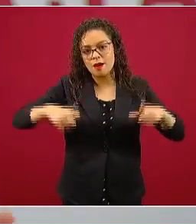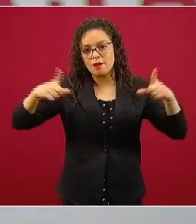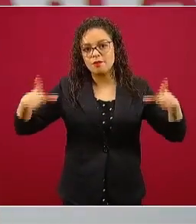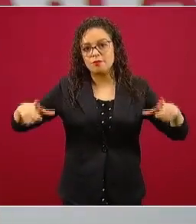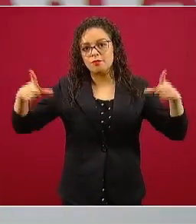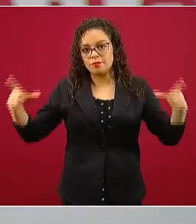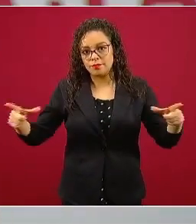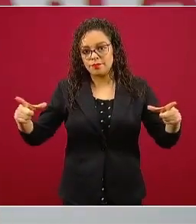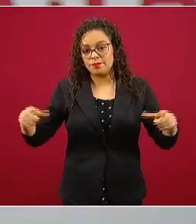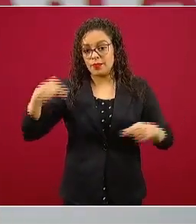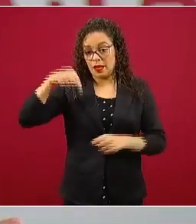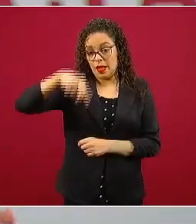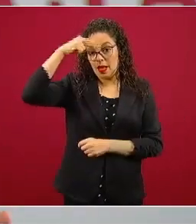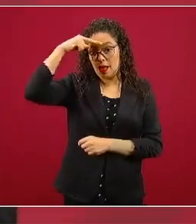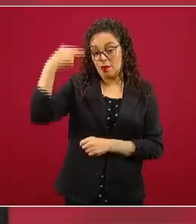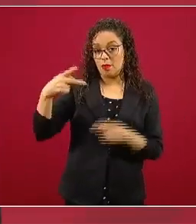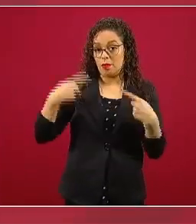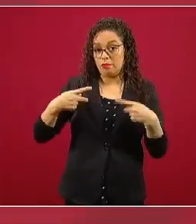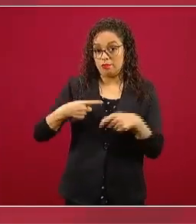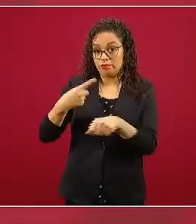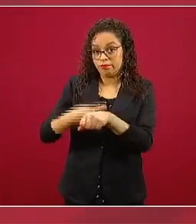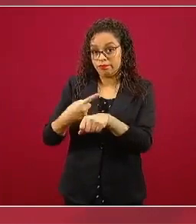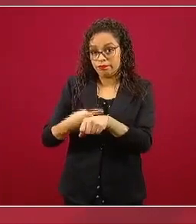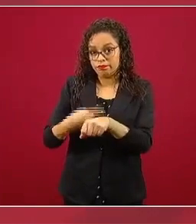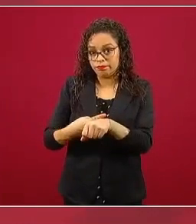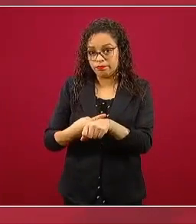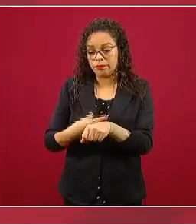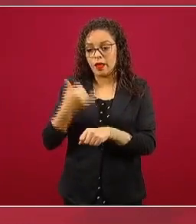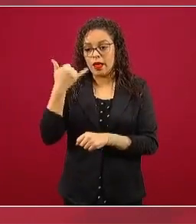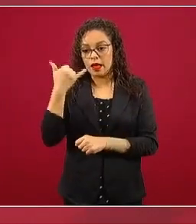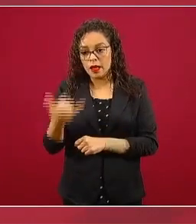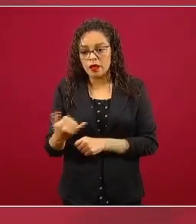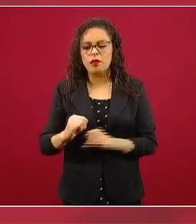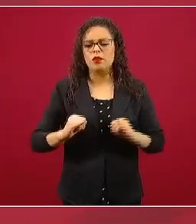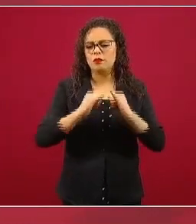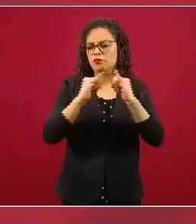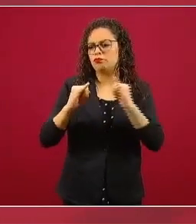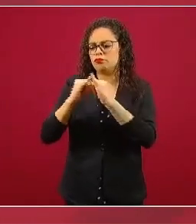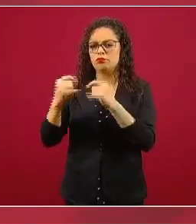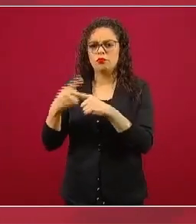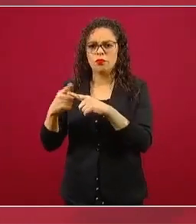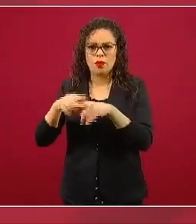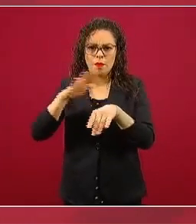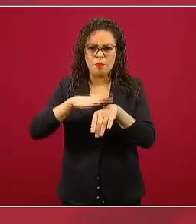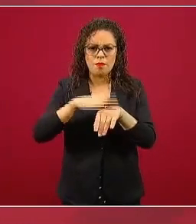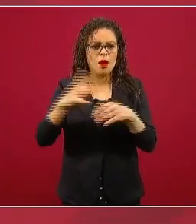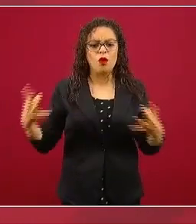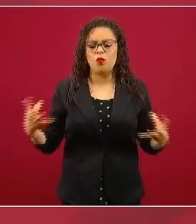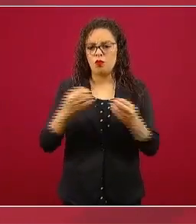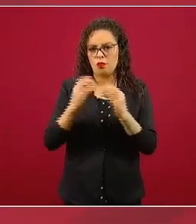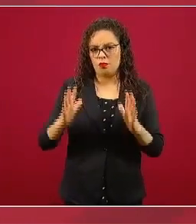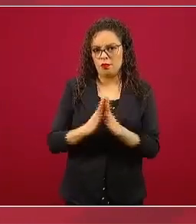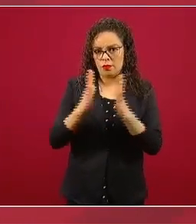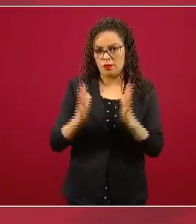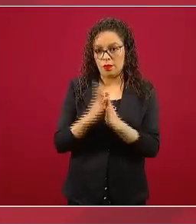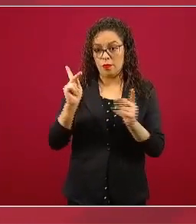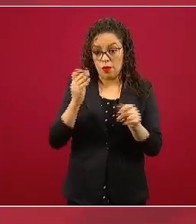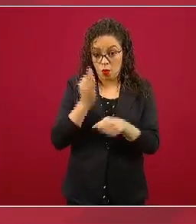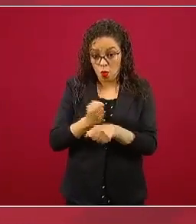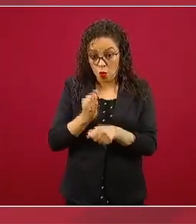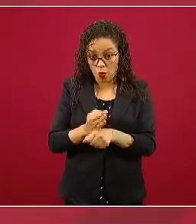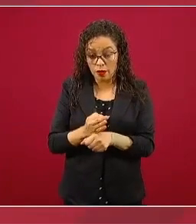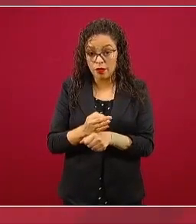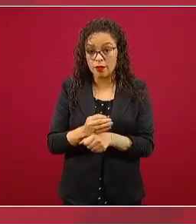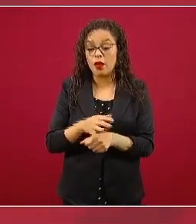de pacientes en México y seguramente van a participar más instituciones, pero hoy por hoy es el Instituto Nacional de Nutrición el que está